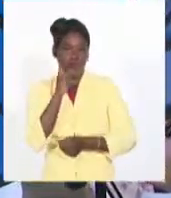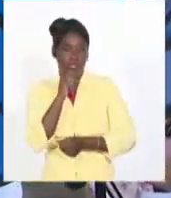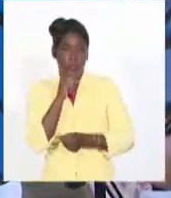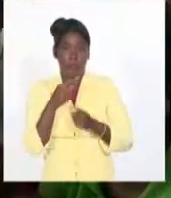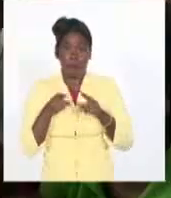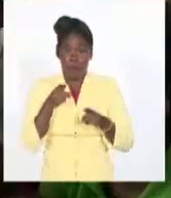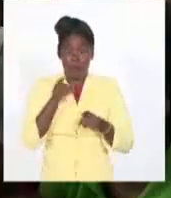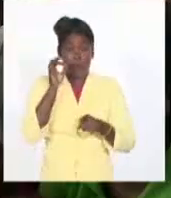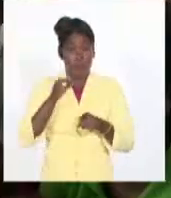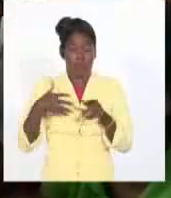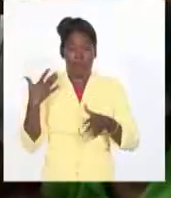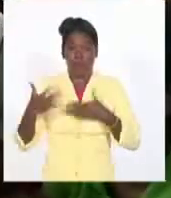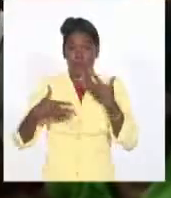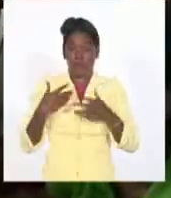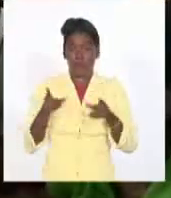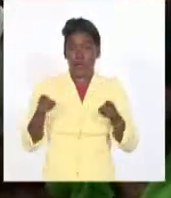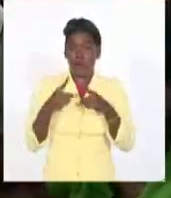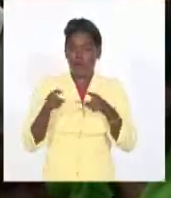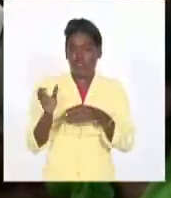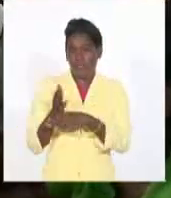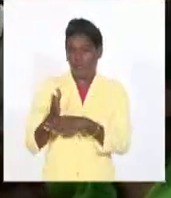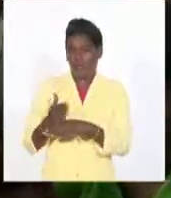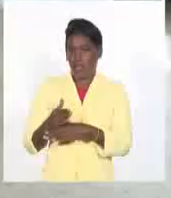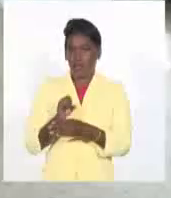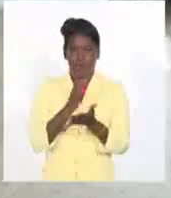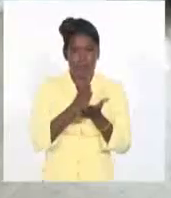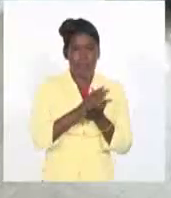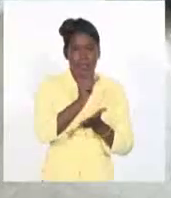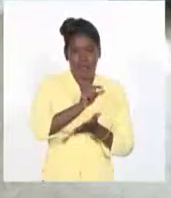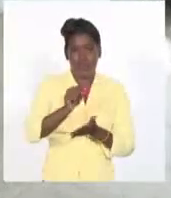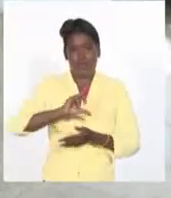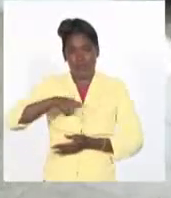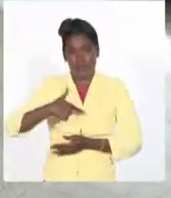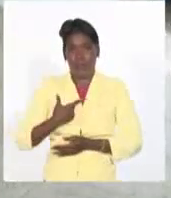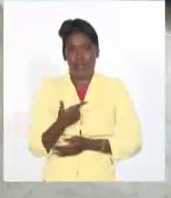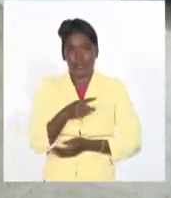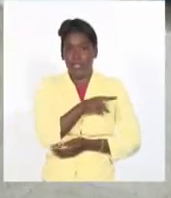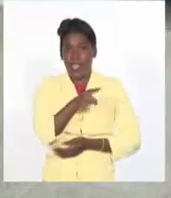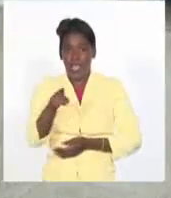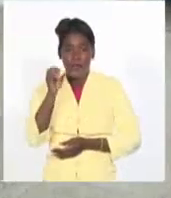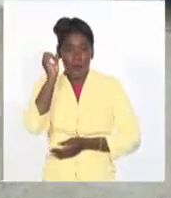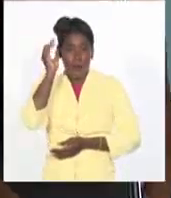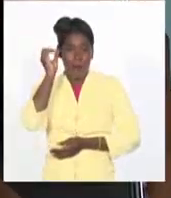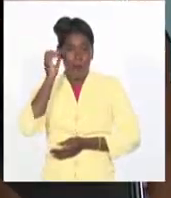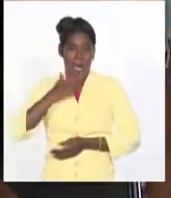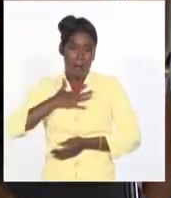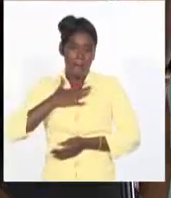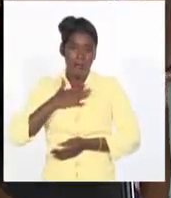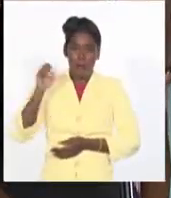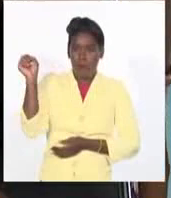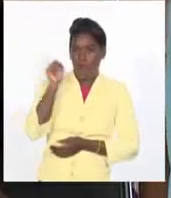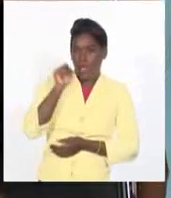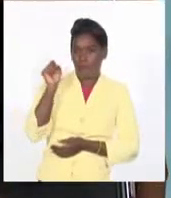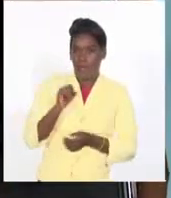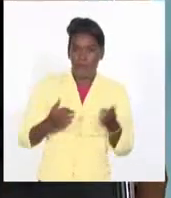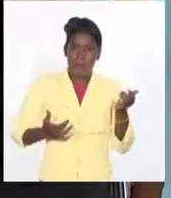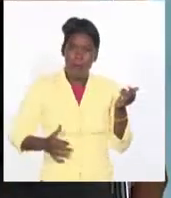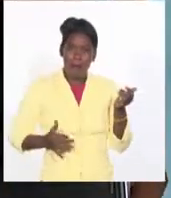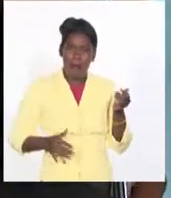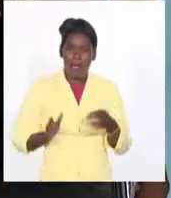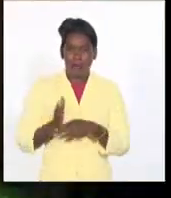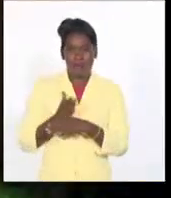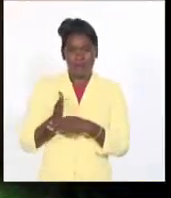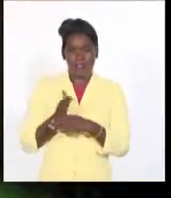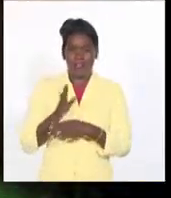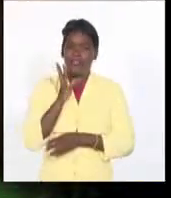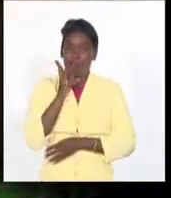de los géneros musicales. Los estudiantes de la Escuela Vocacional de Arte Luis Casas Romero defendieron obras con